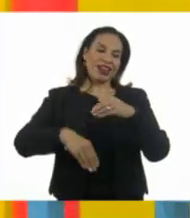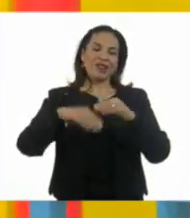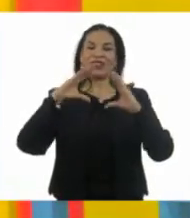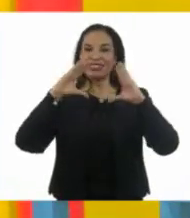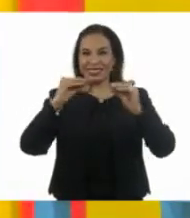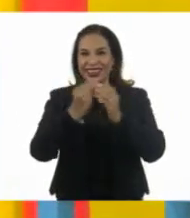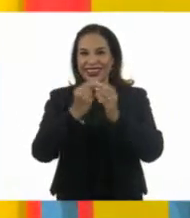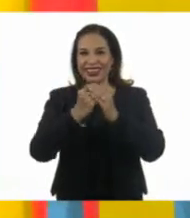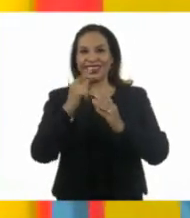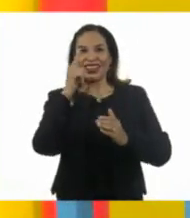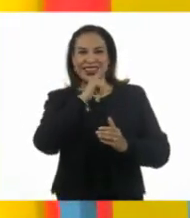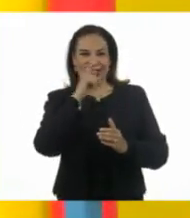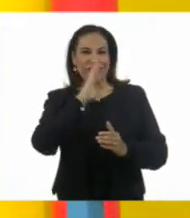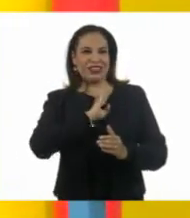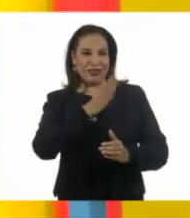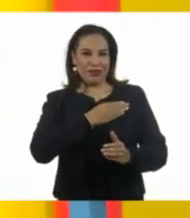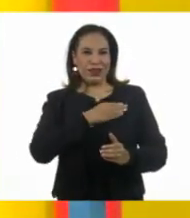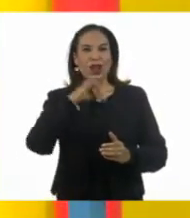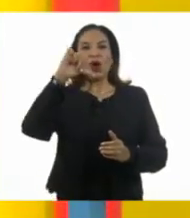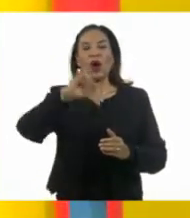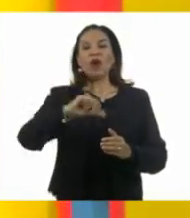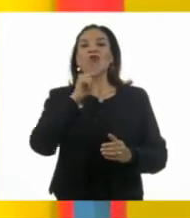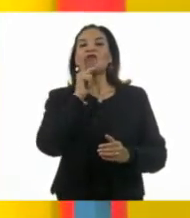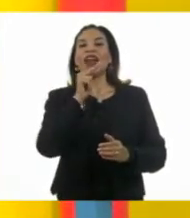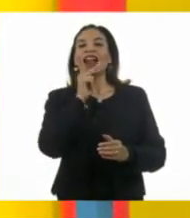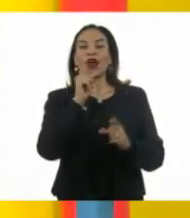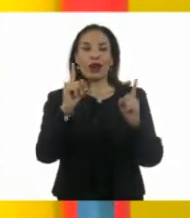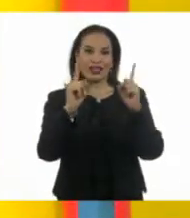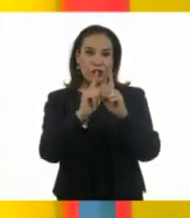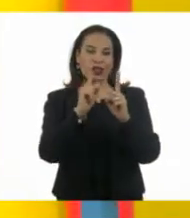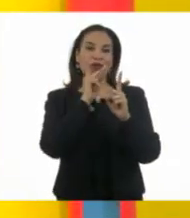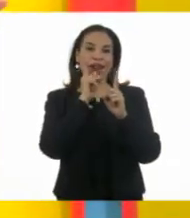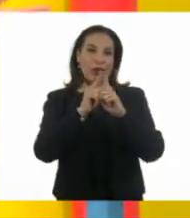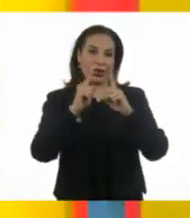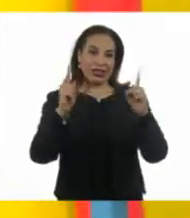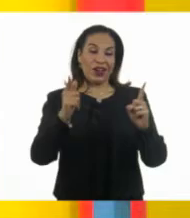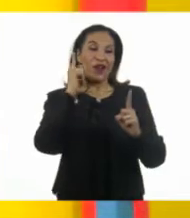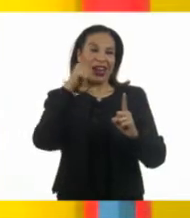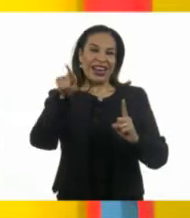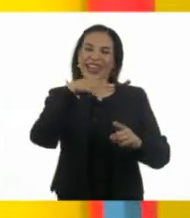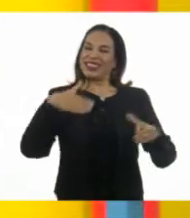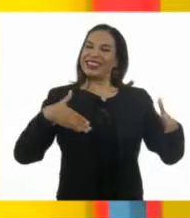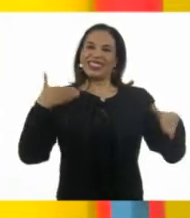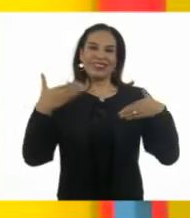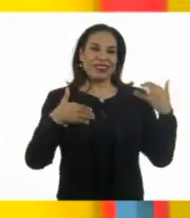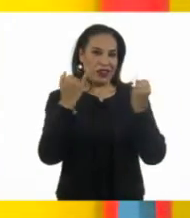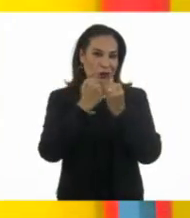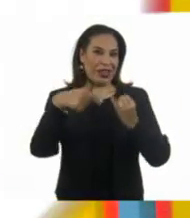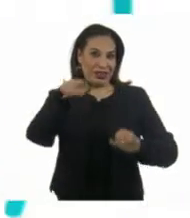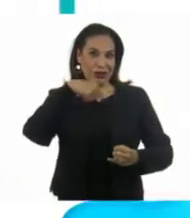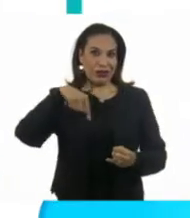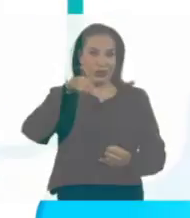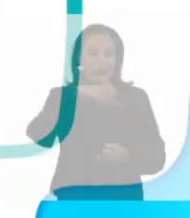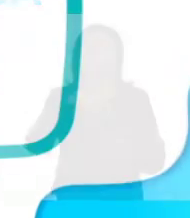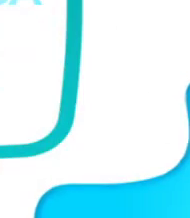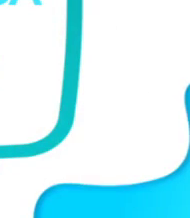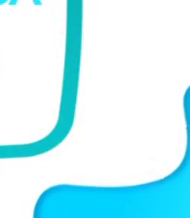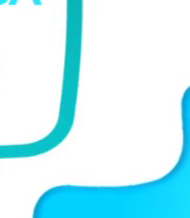con nuestra clase de lengua materna. Esto fue Palabras Cortas y Largas. Espero lo hayan disfrutado tanto como nosotros.